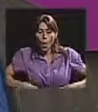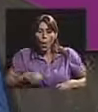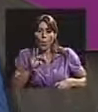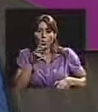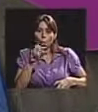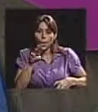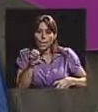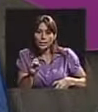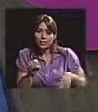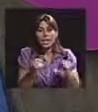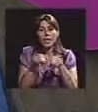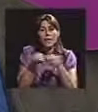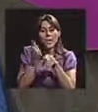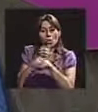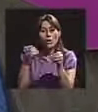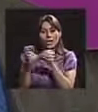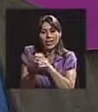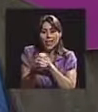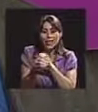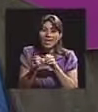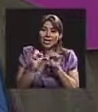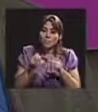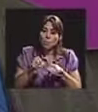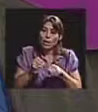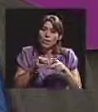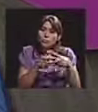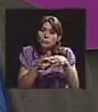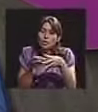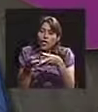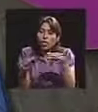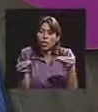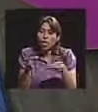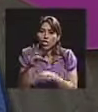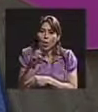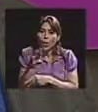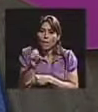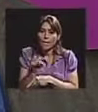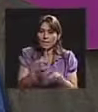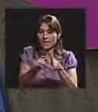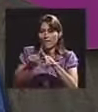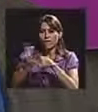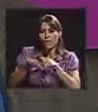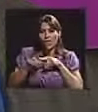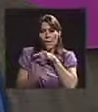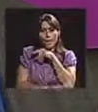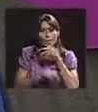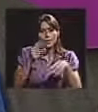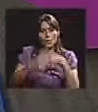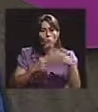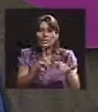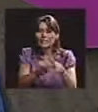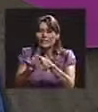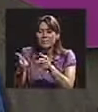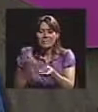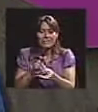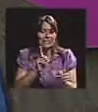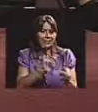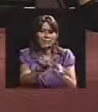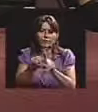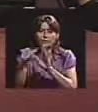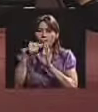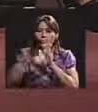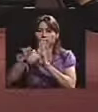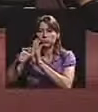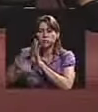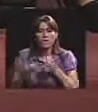microcirugía reconstructiva de trompas en diferentes partes del mundo, en donde especialistas han desarrollado muchos tipos de cirugía diferente